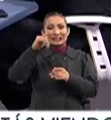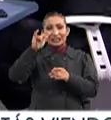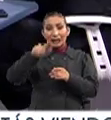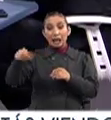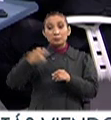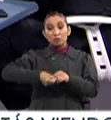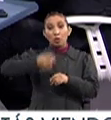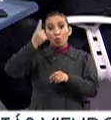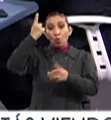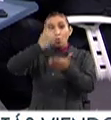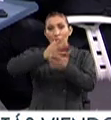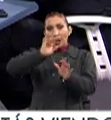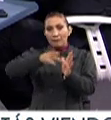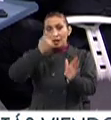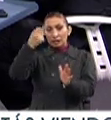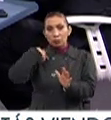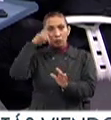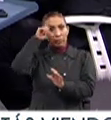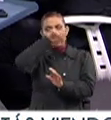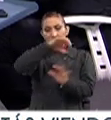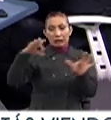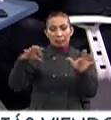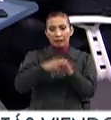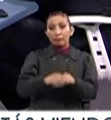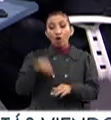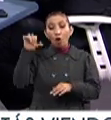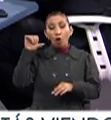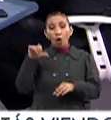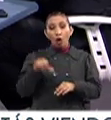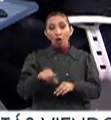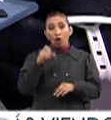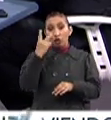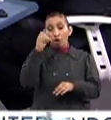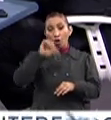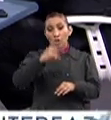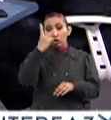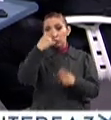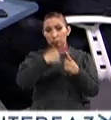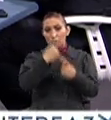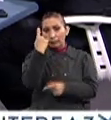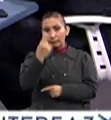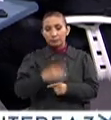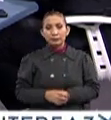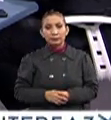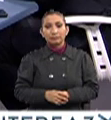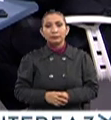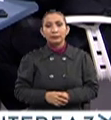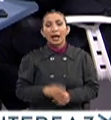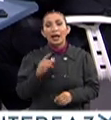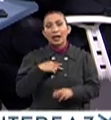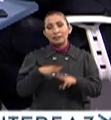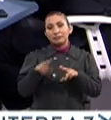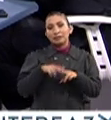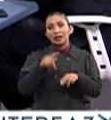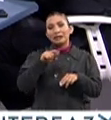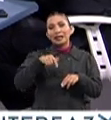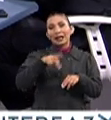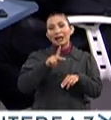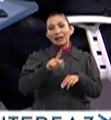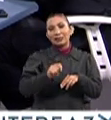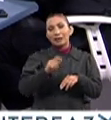la naturaleza del proyecto y porque es muy difícil coordinar las agendas. Y solo hoy, 2x1. Solo hoy 2x1 en Ticketmaster.